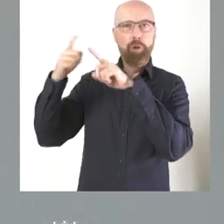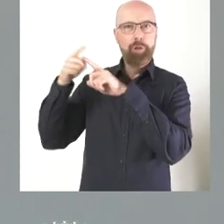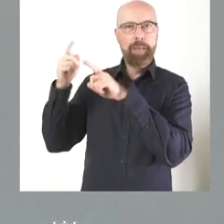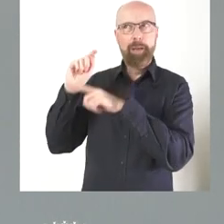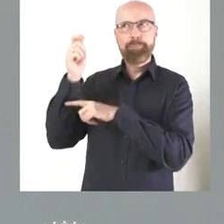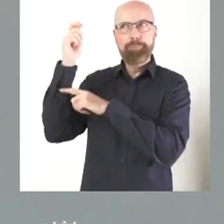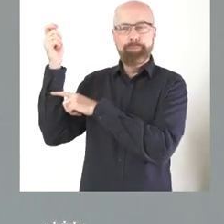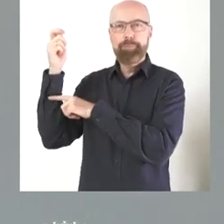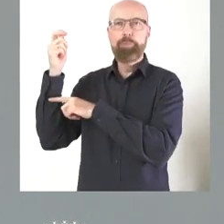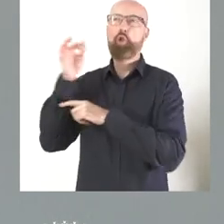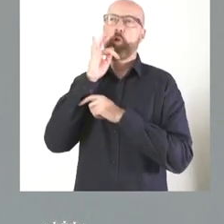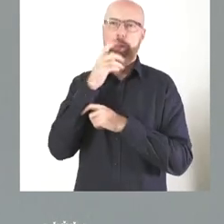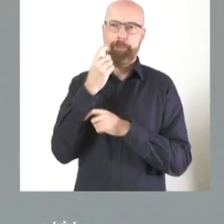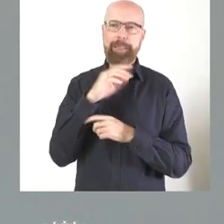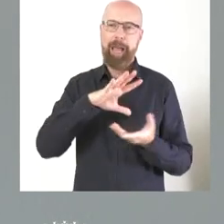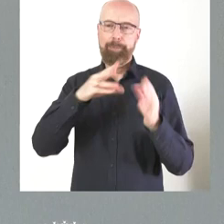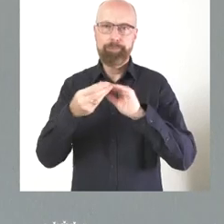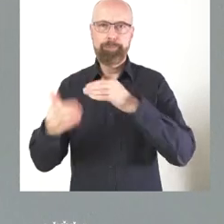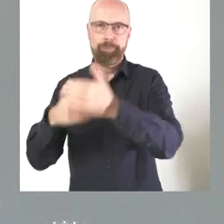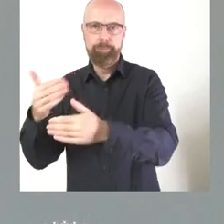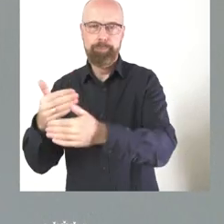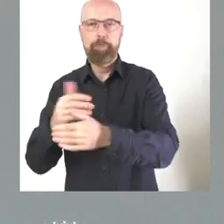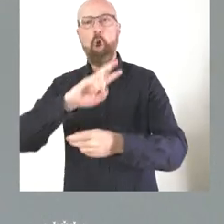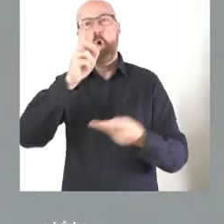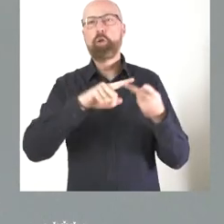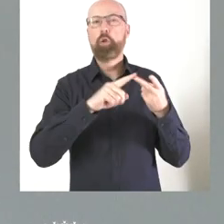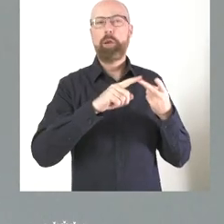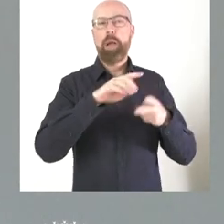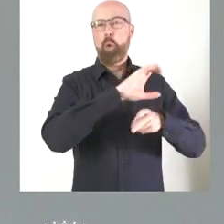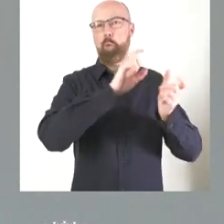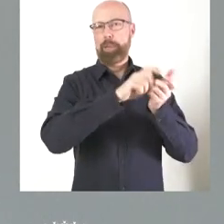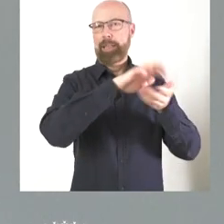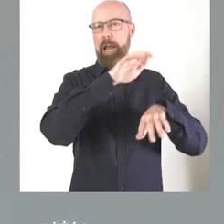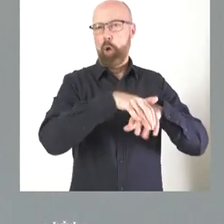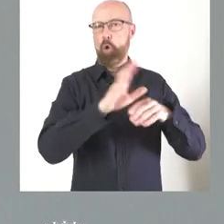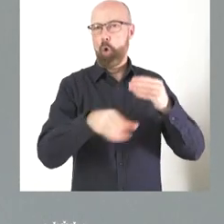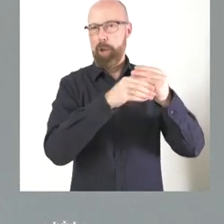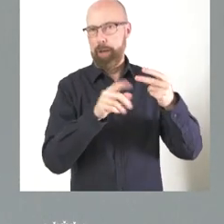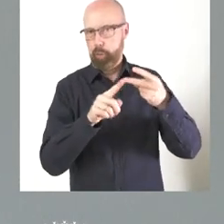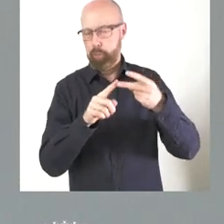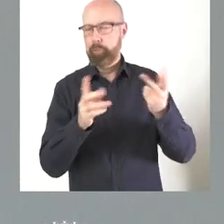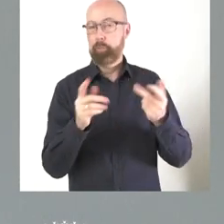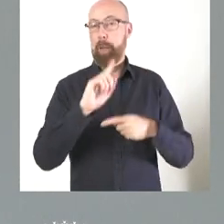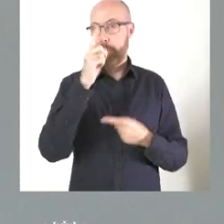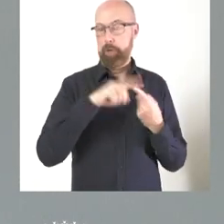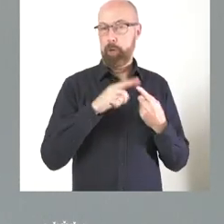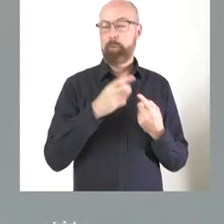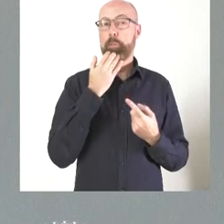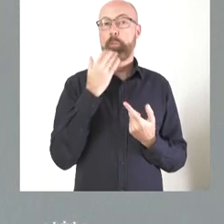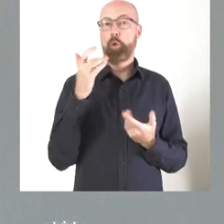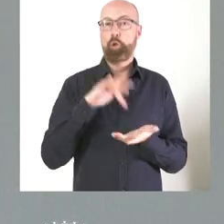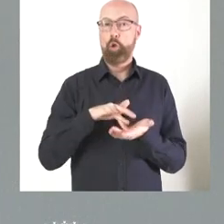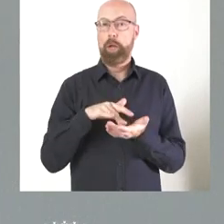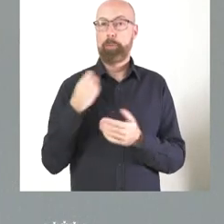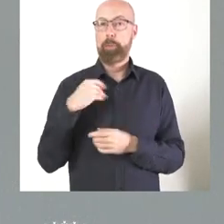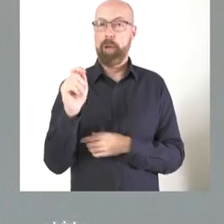en segundo lugar que complementa la junta de Castilla y león la primera parte es muy evidente lo que nosotros conseguimos en con